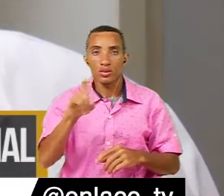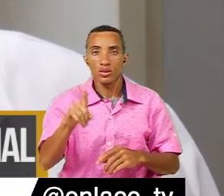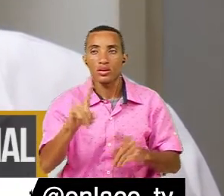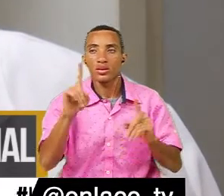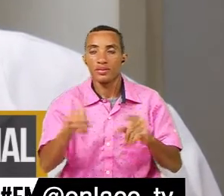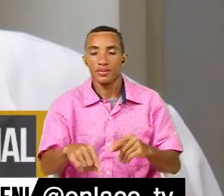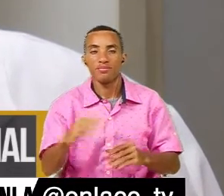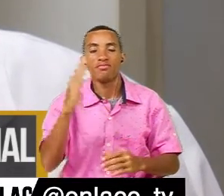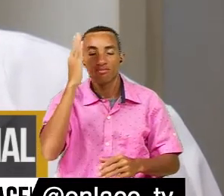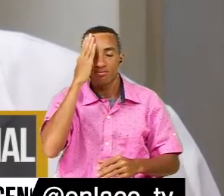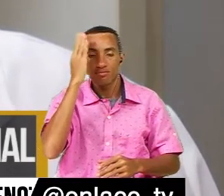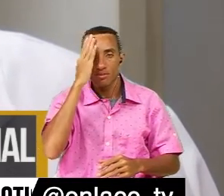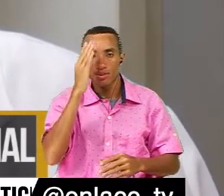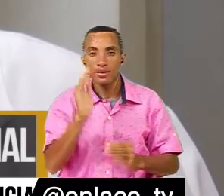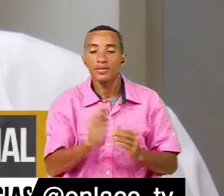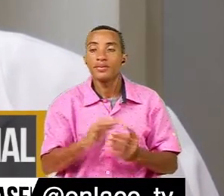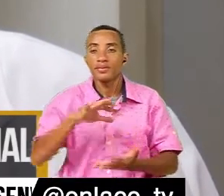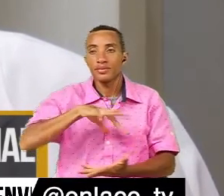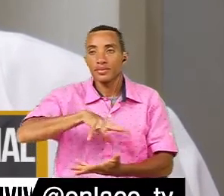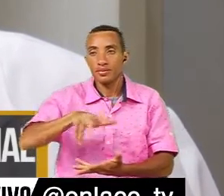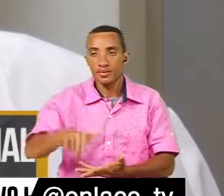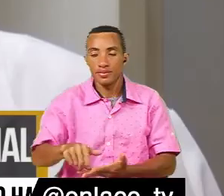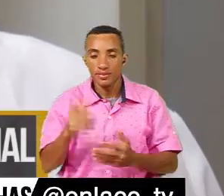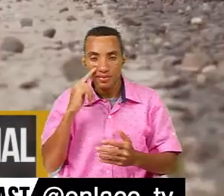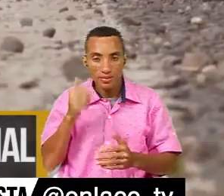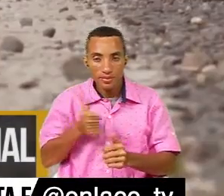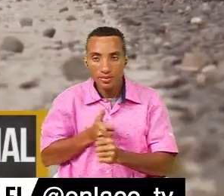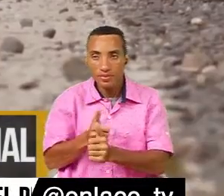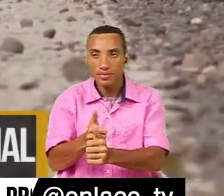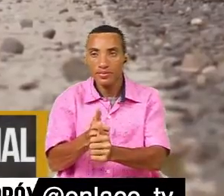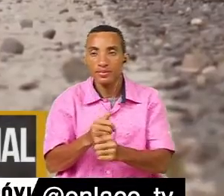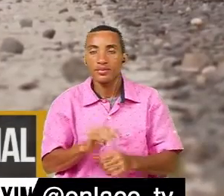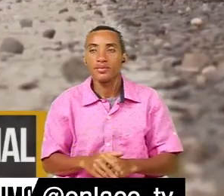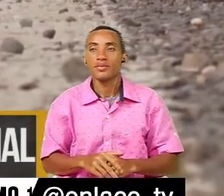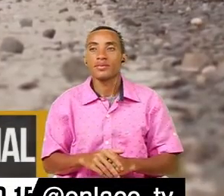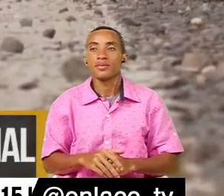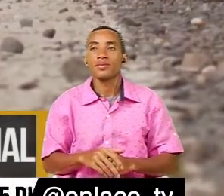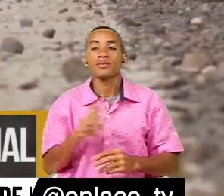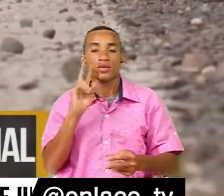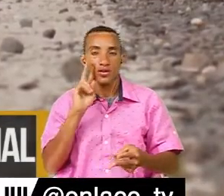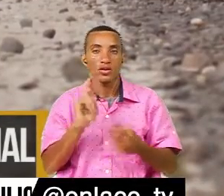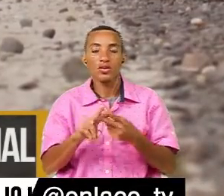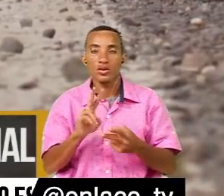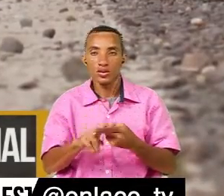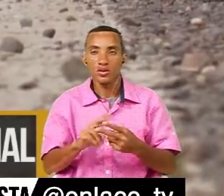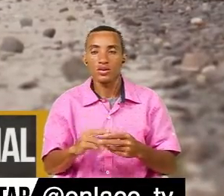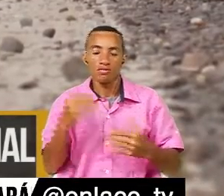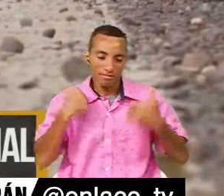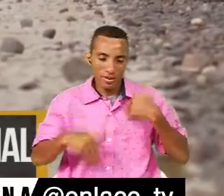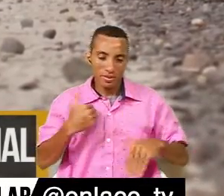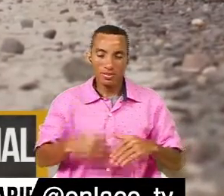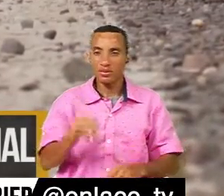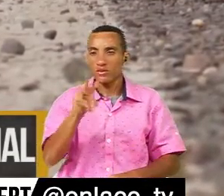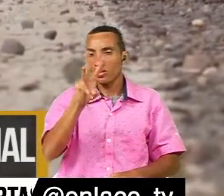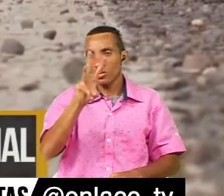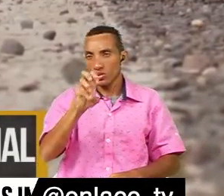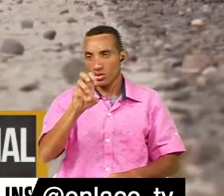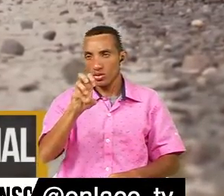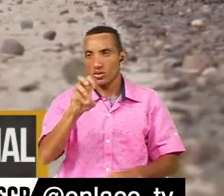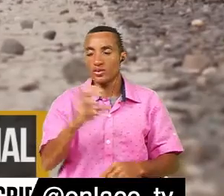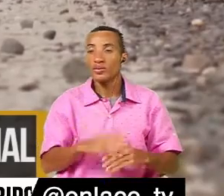conocimiento de Bienestar Familiar Regional Santander para que haga seguimiento de esta menor. También se ha conocido de 8 heridos en accidente de tránsito en la Ruta del Sol 2 vía San